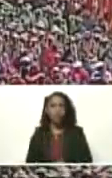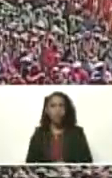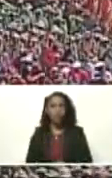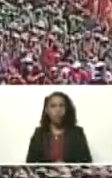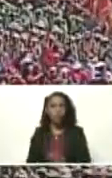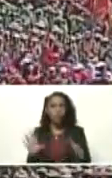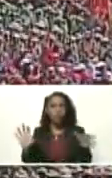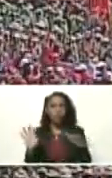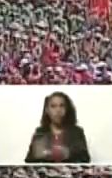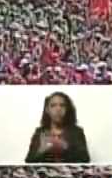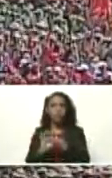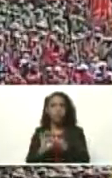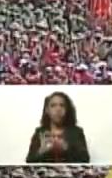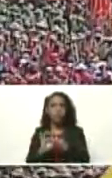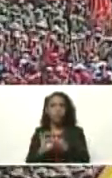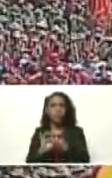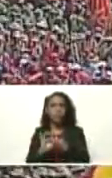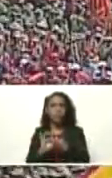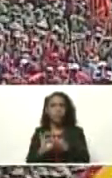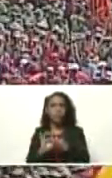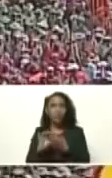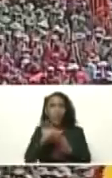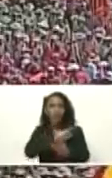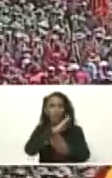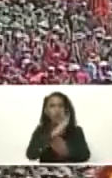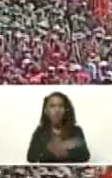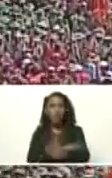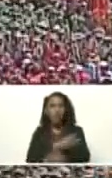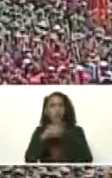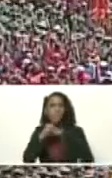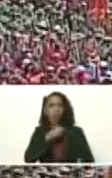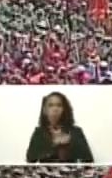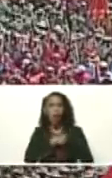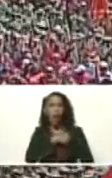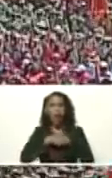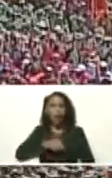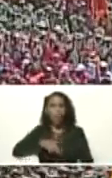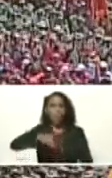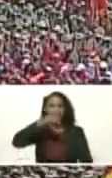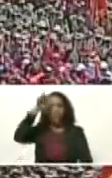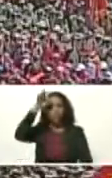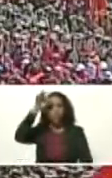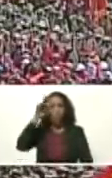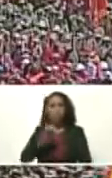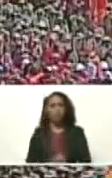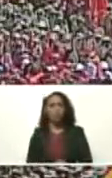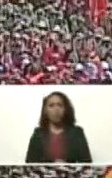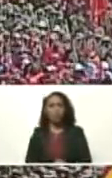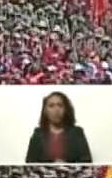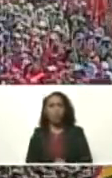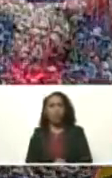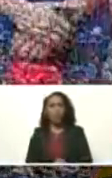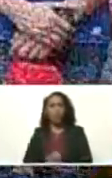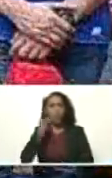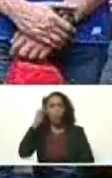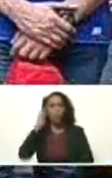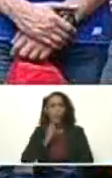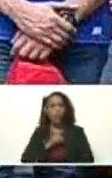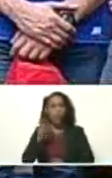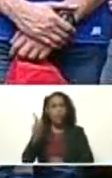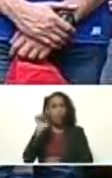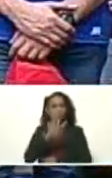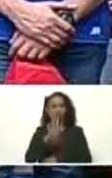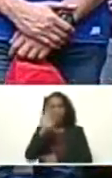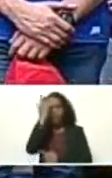Se unió la fuerza moral y espiritual del bolivarianismo aquel 4